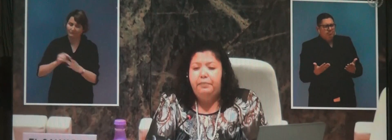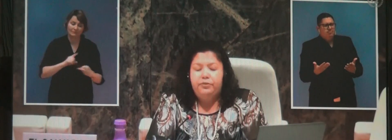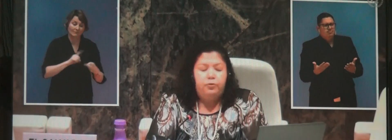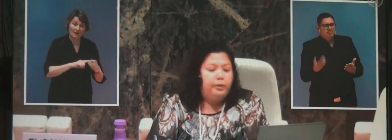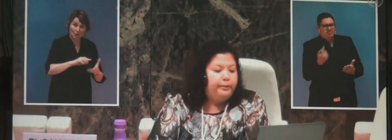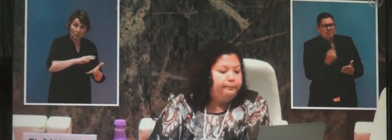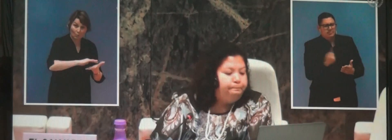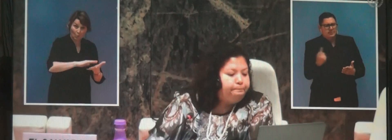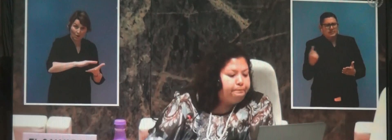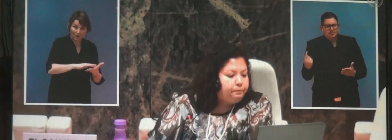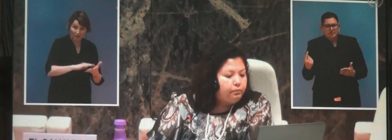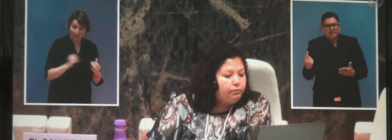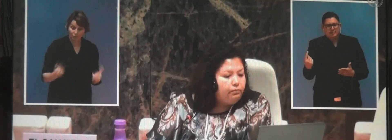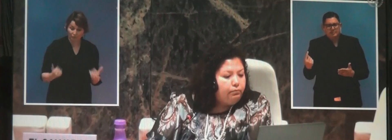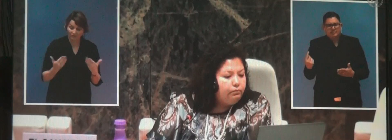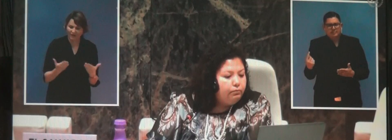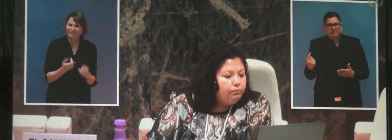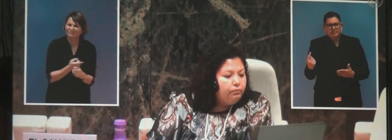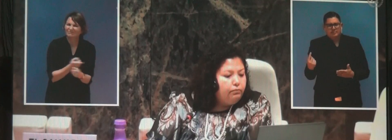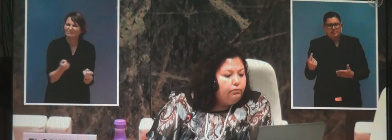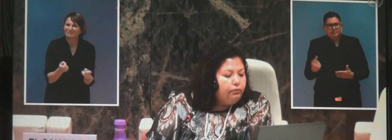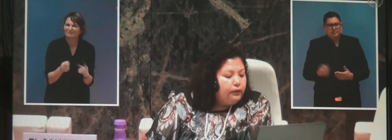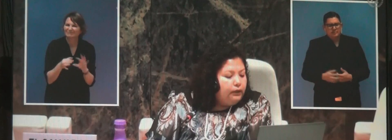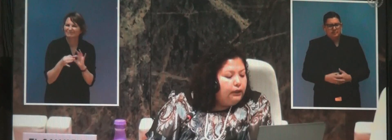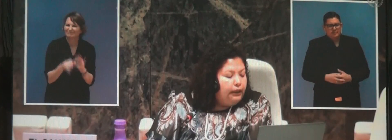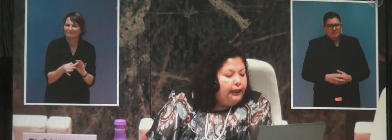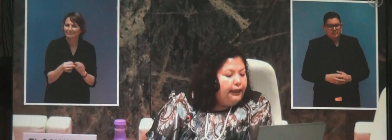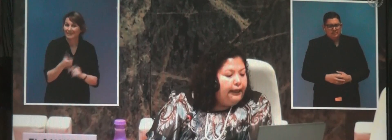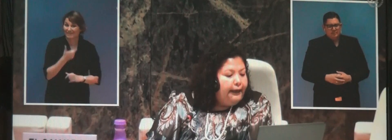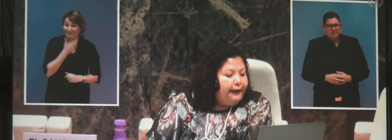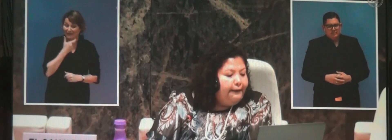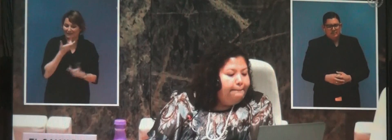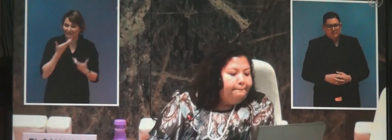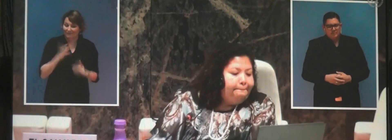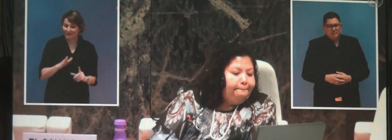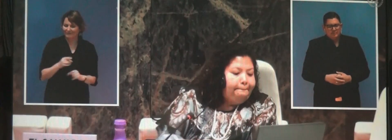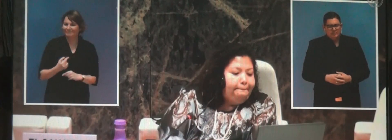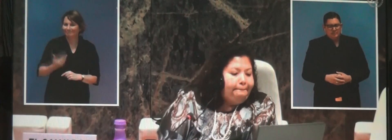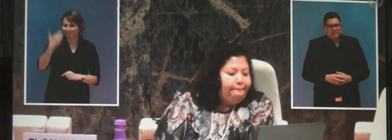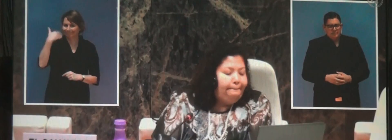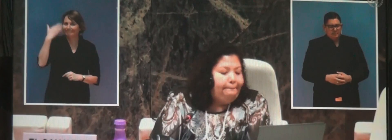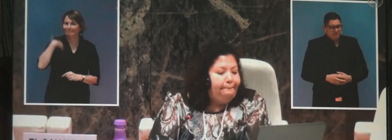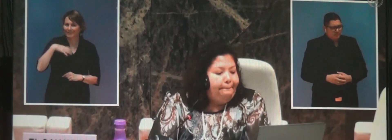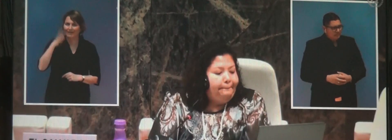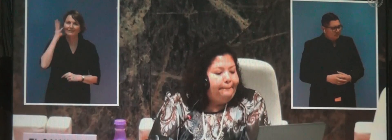trata de personas.